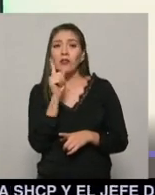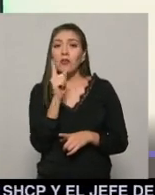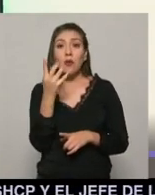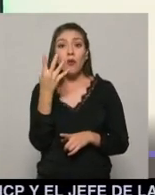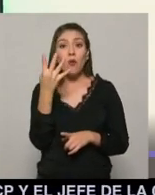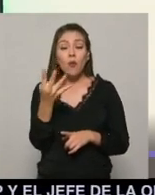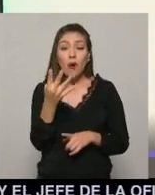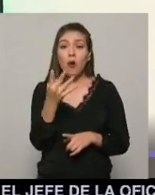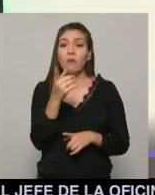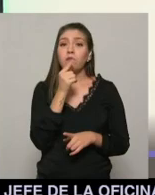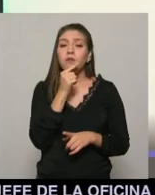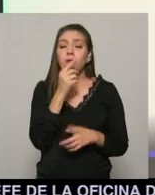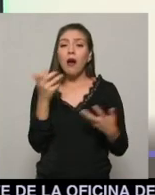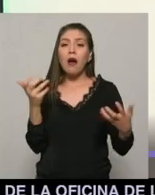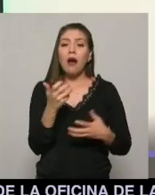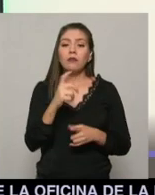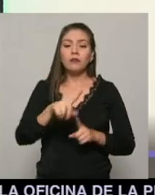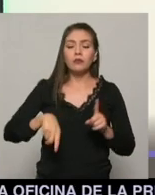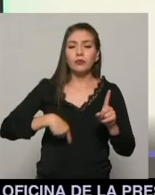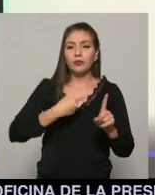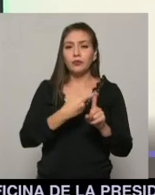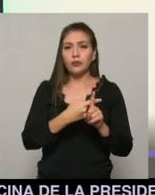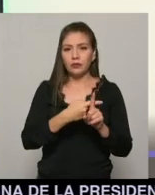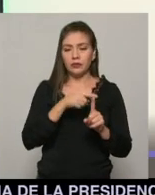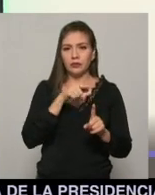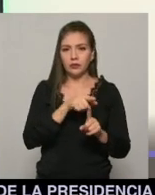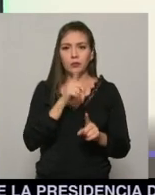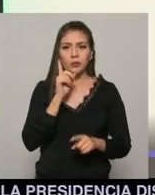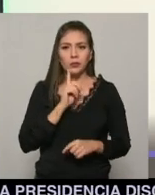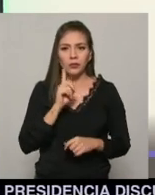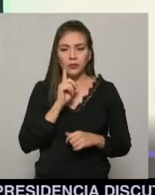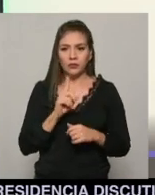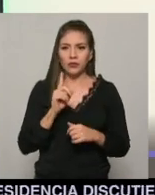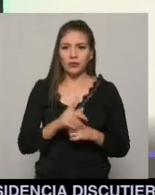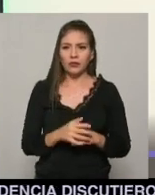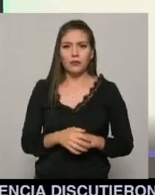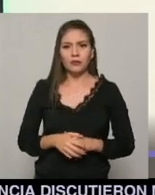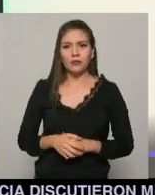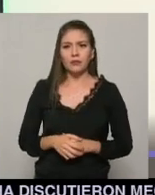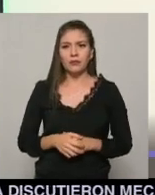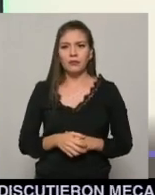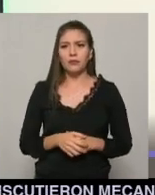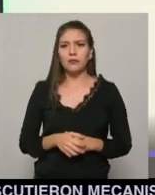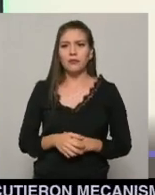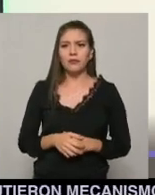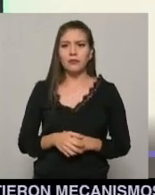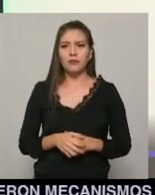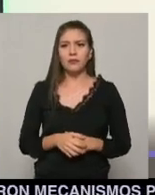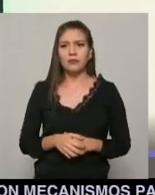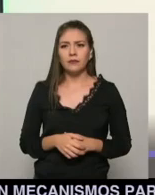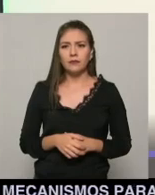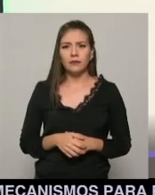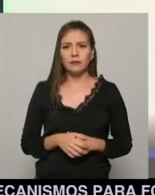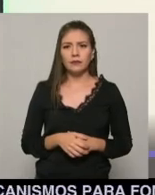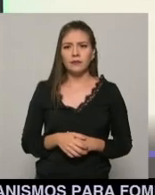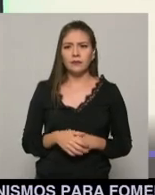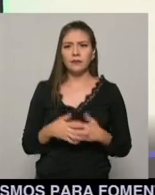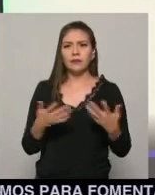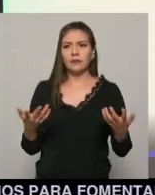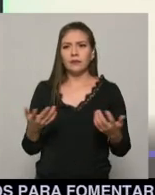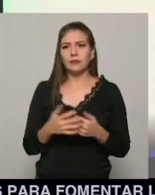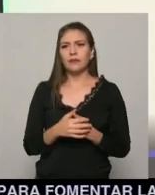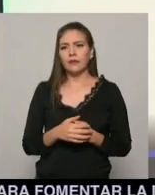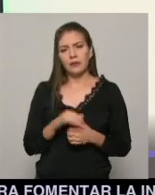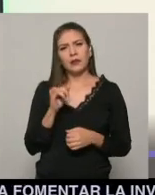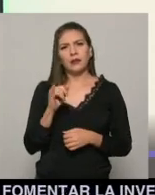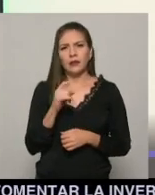4 uniformados, 4 elementos de la policía preventiva los que cometieron esta brutalidad. Entonces, en ese sentido son 4, se